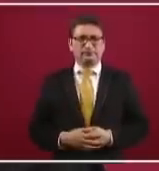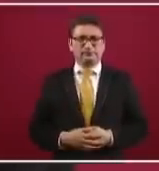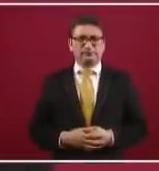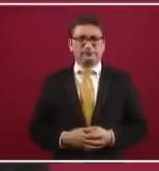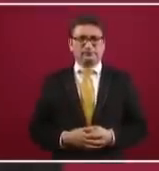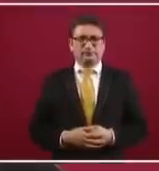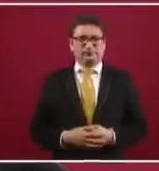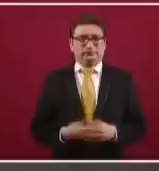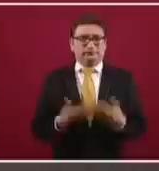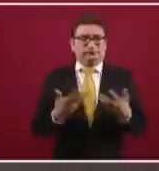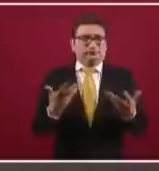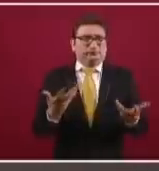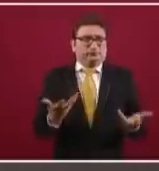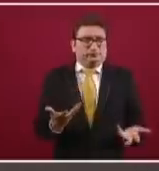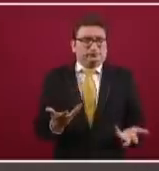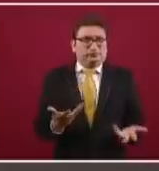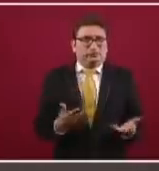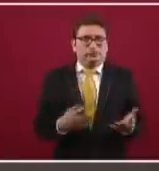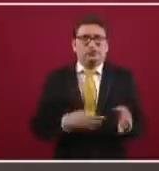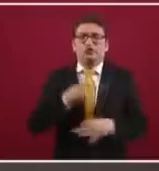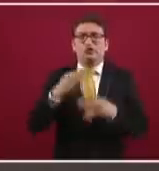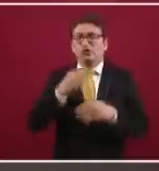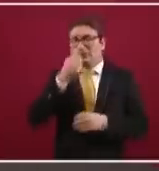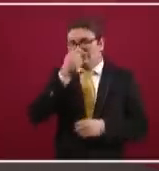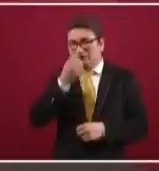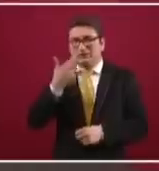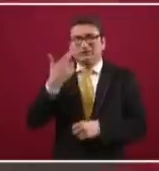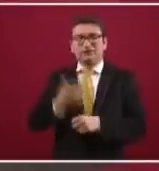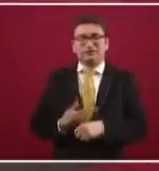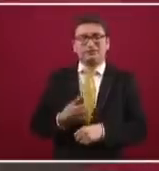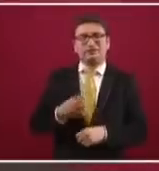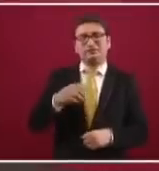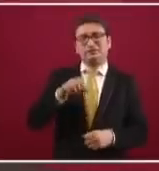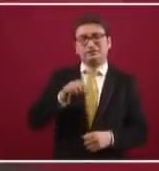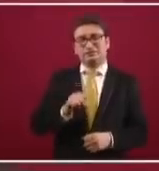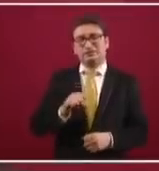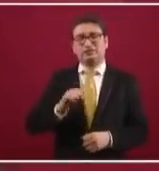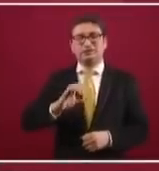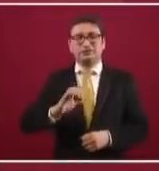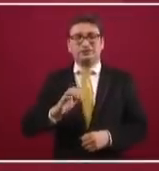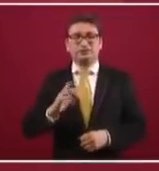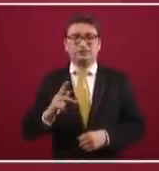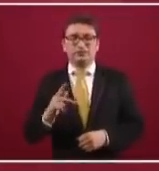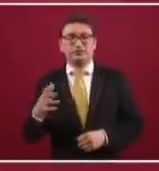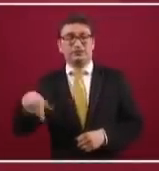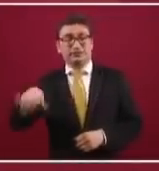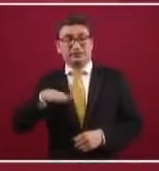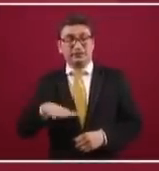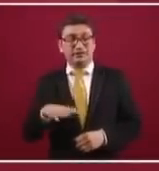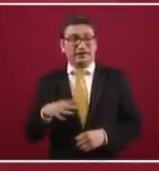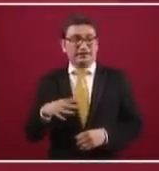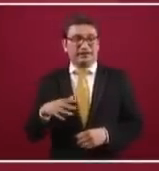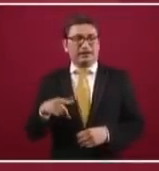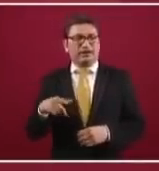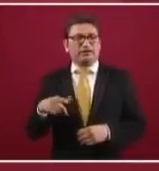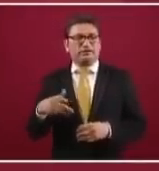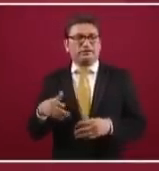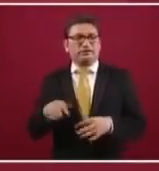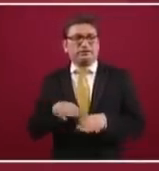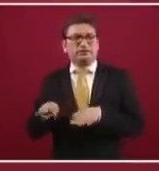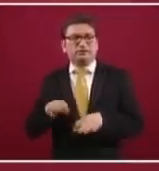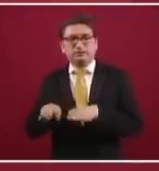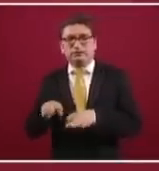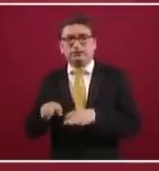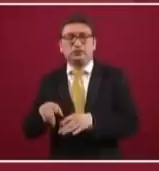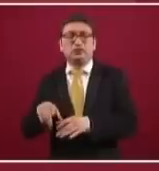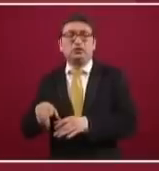Casi todos los que fueron secretarios de Hacienda en el periodo neoliberal, trabajando con